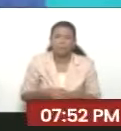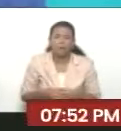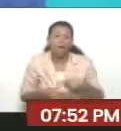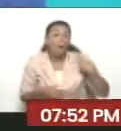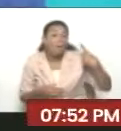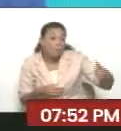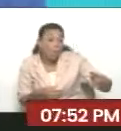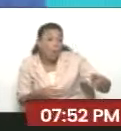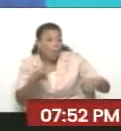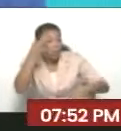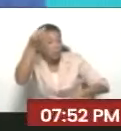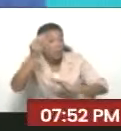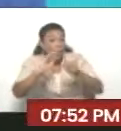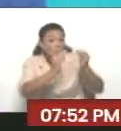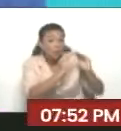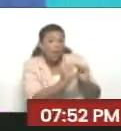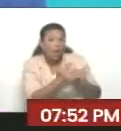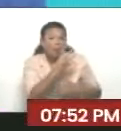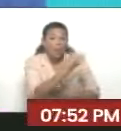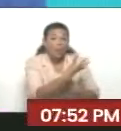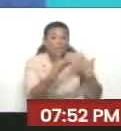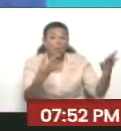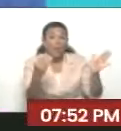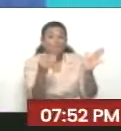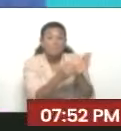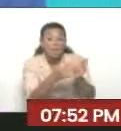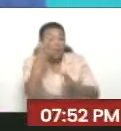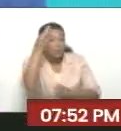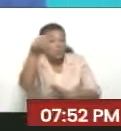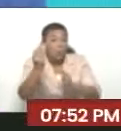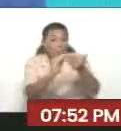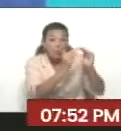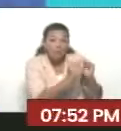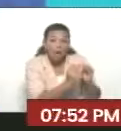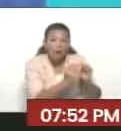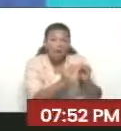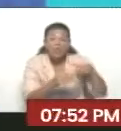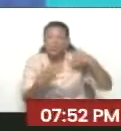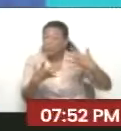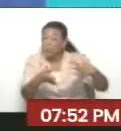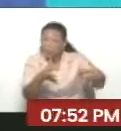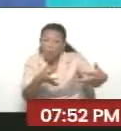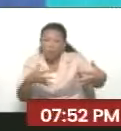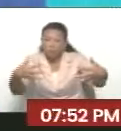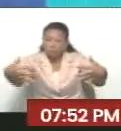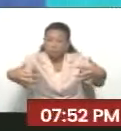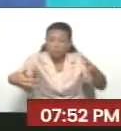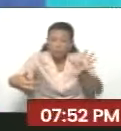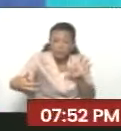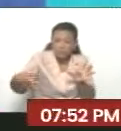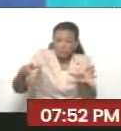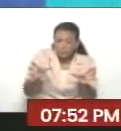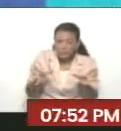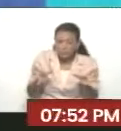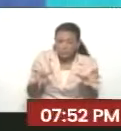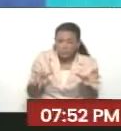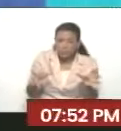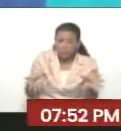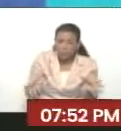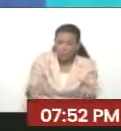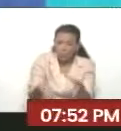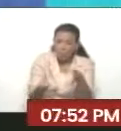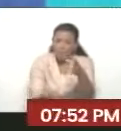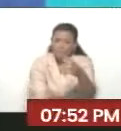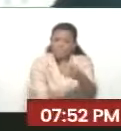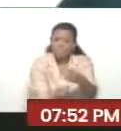Por aquí vienen los consejos comunales, 49.000. Y por aquí viene toda la fuerza social y cultural y se